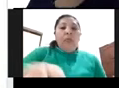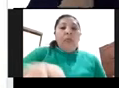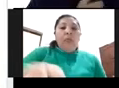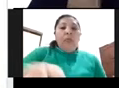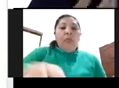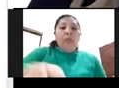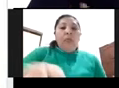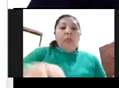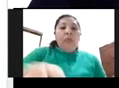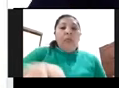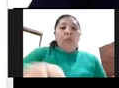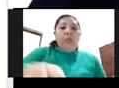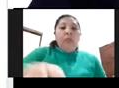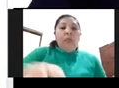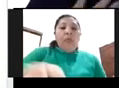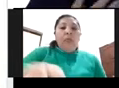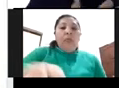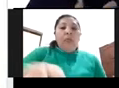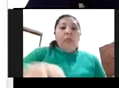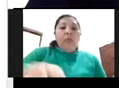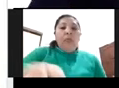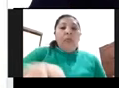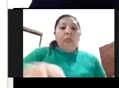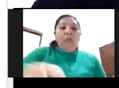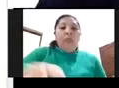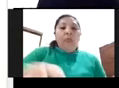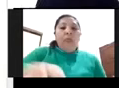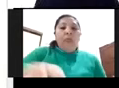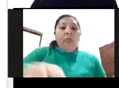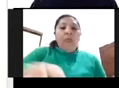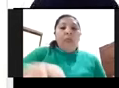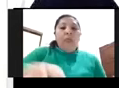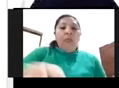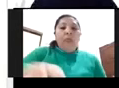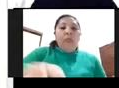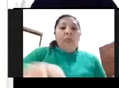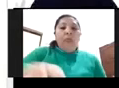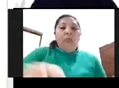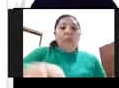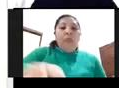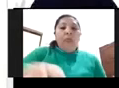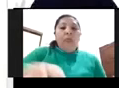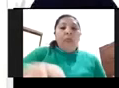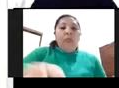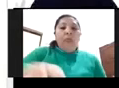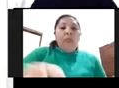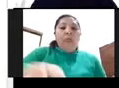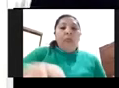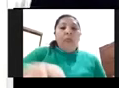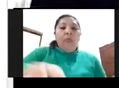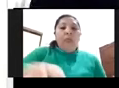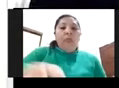que la propia municipalidad, como una suerte de privatización del servicio